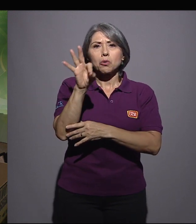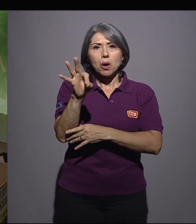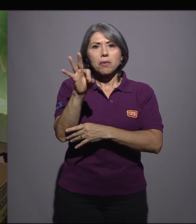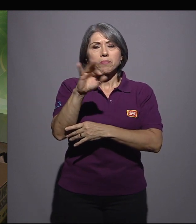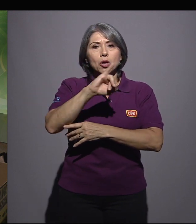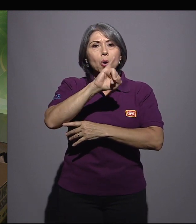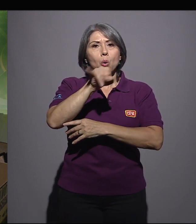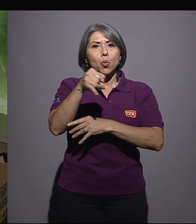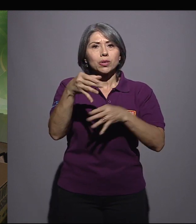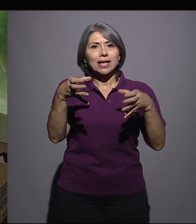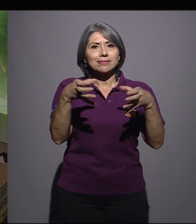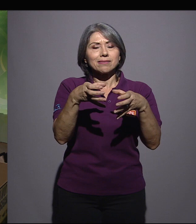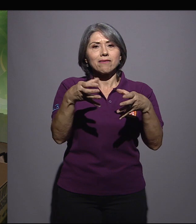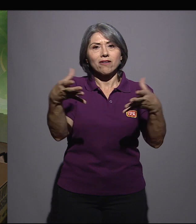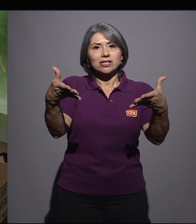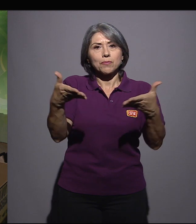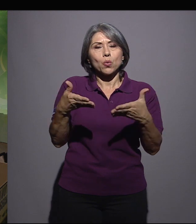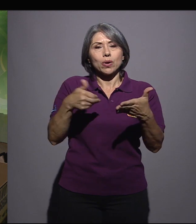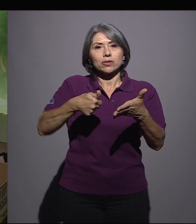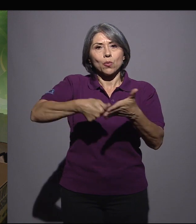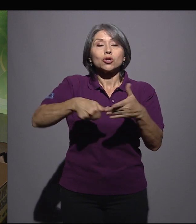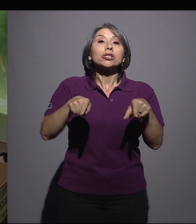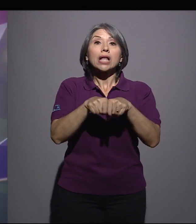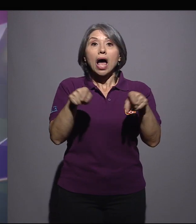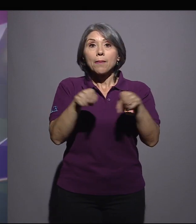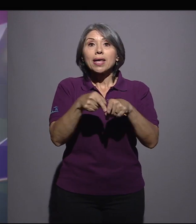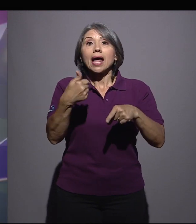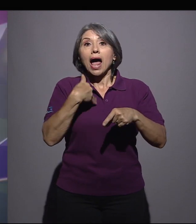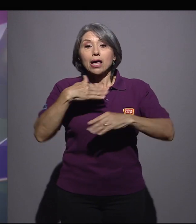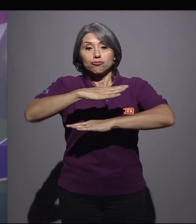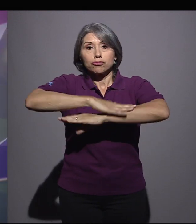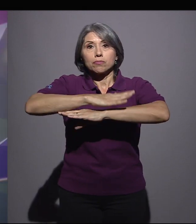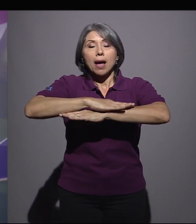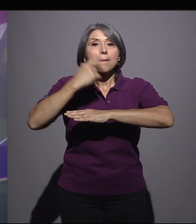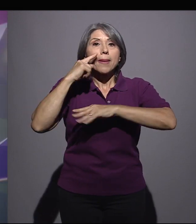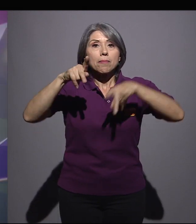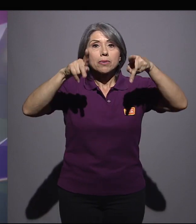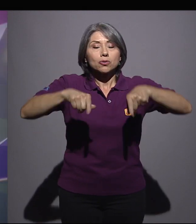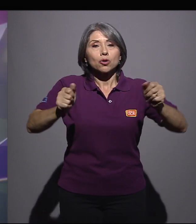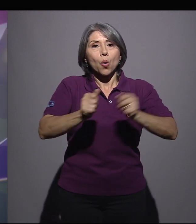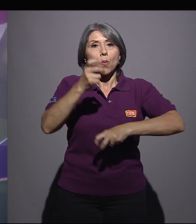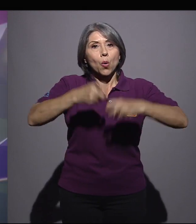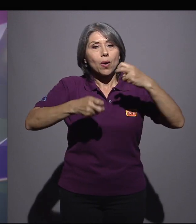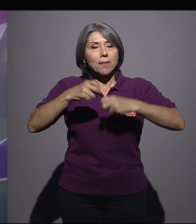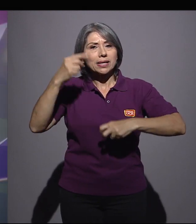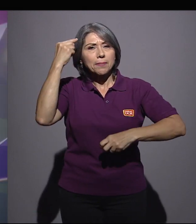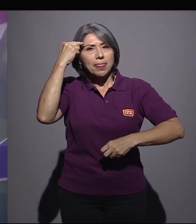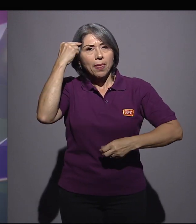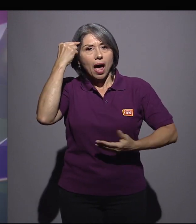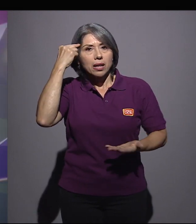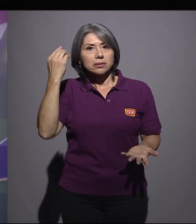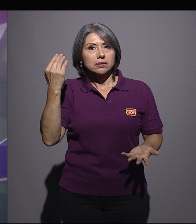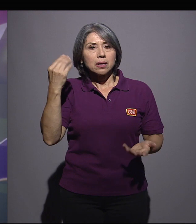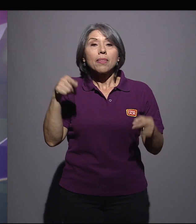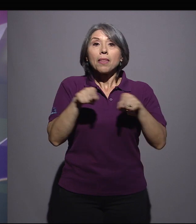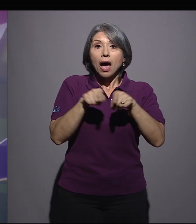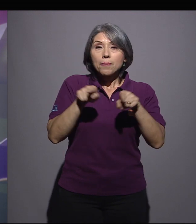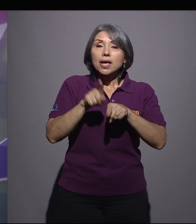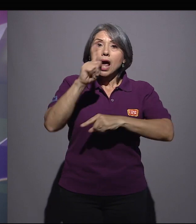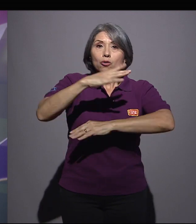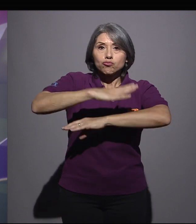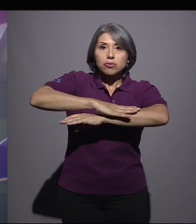También están centros para personas con problemas mentales. Hay un centro de votación que tiene con una junta receptora de votos.